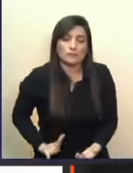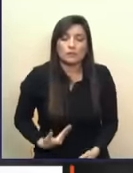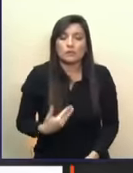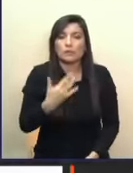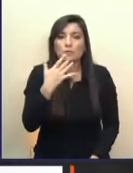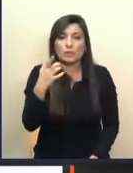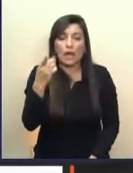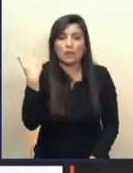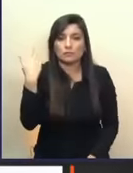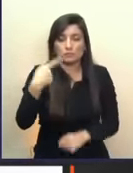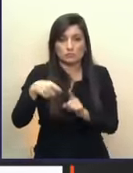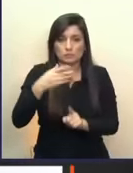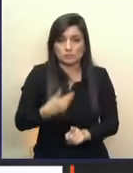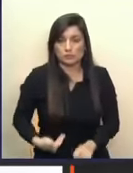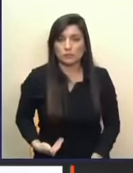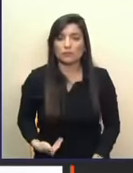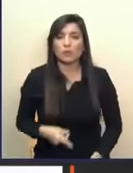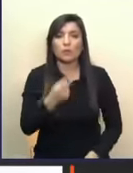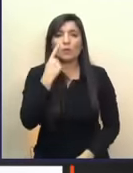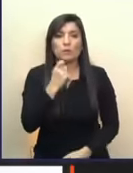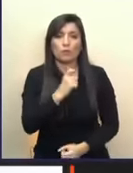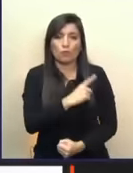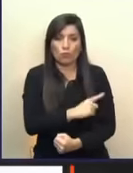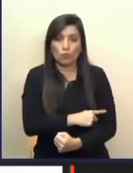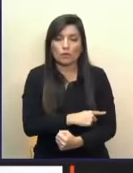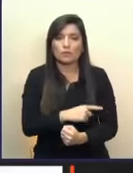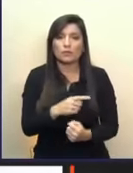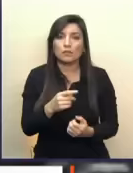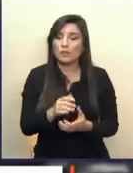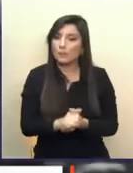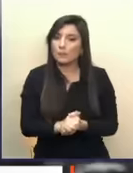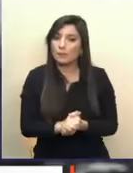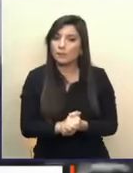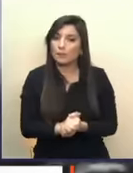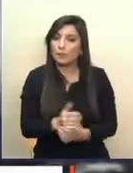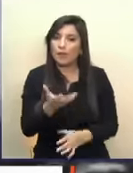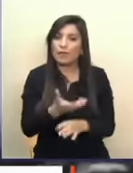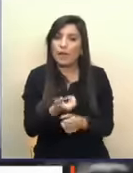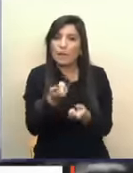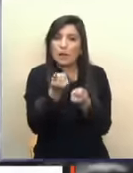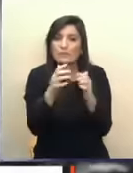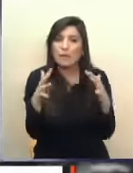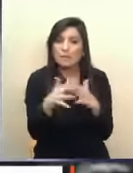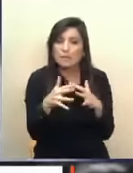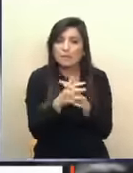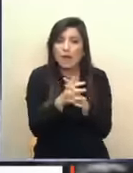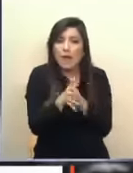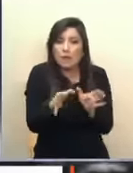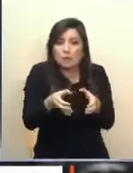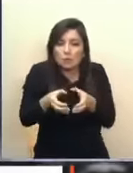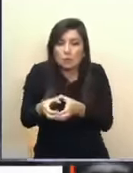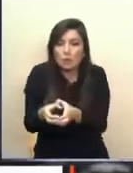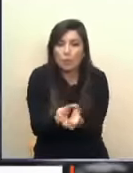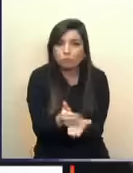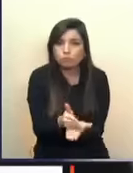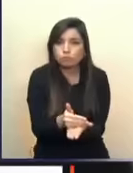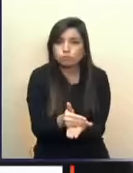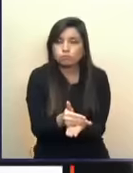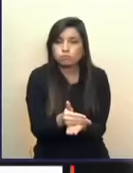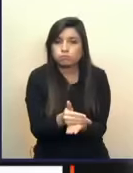Farrell, el hombre fuerte del gobierno era Perón. Perón forma una secta militar que se llama el GOU, el Grupo de Oficiales